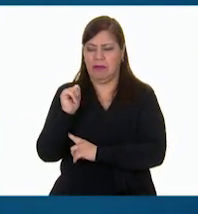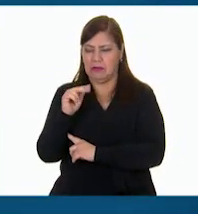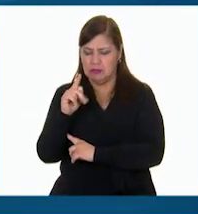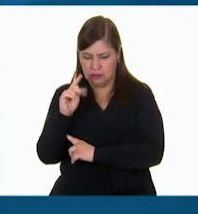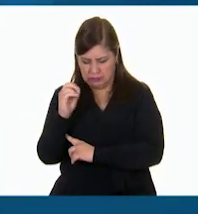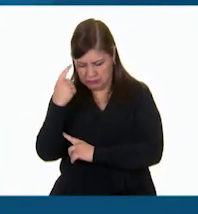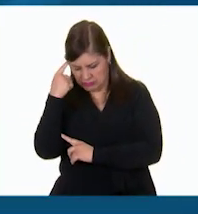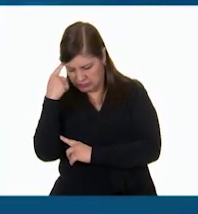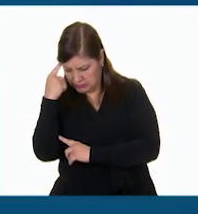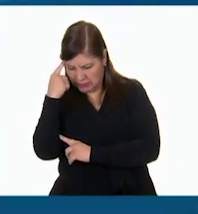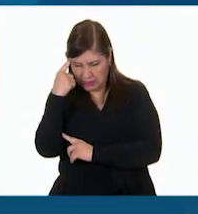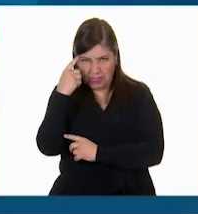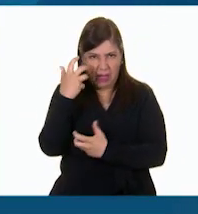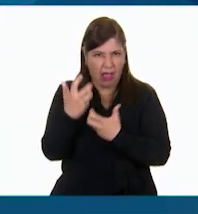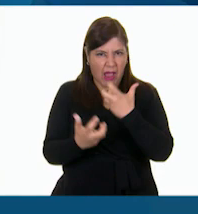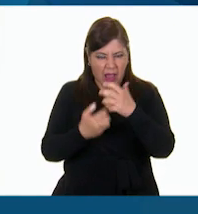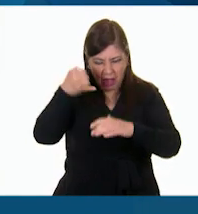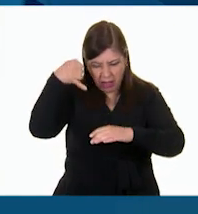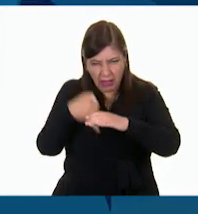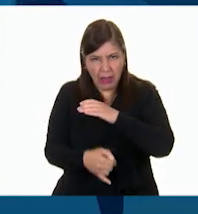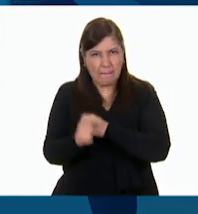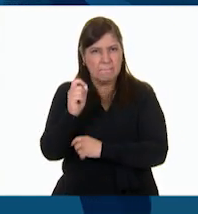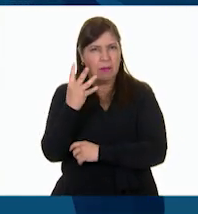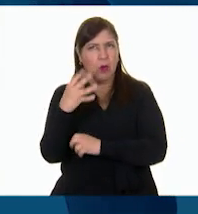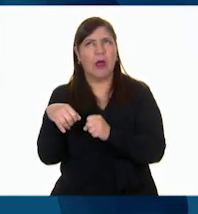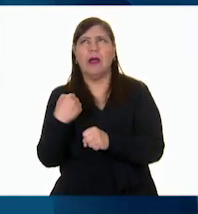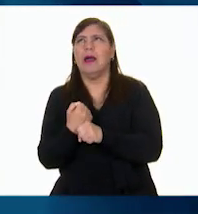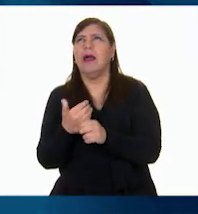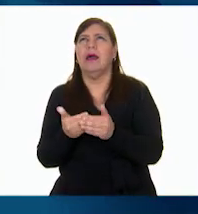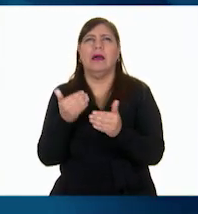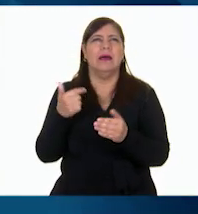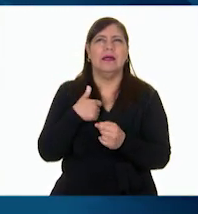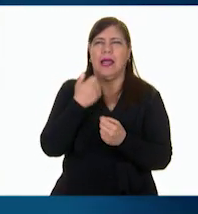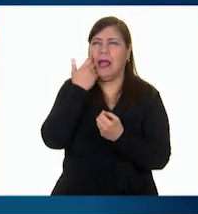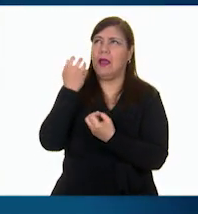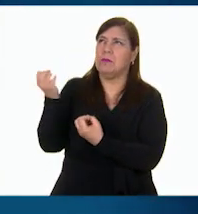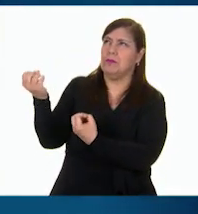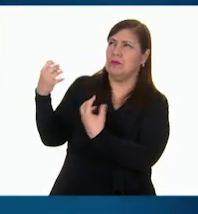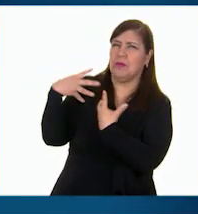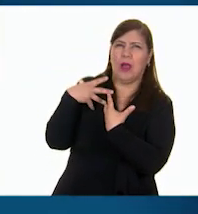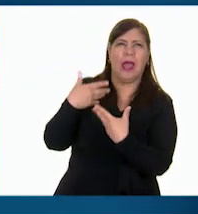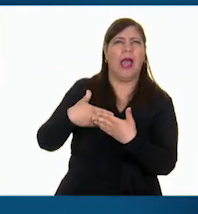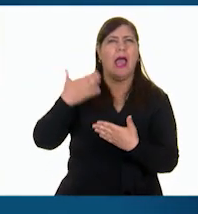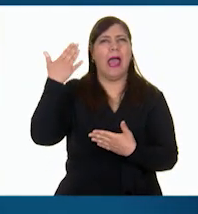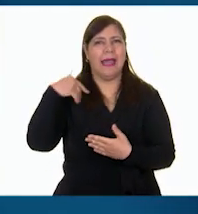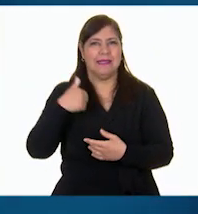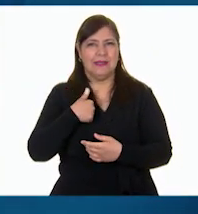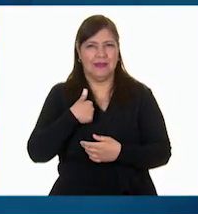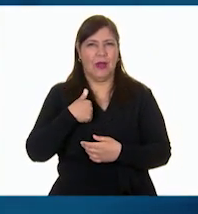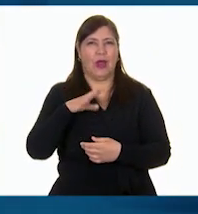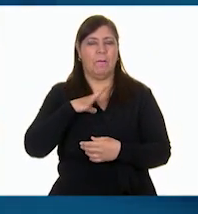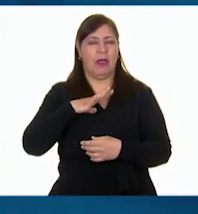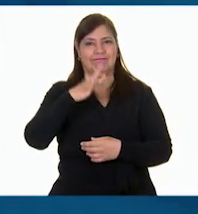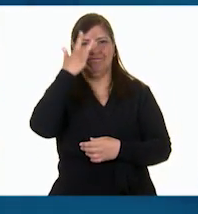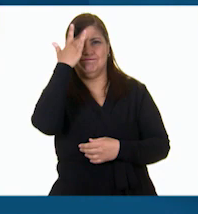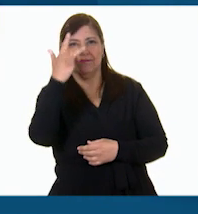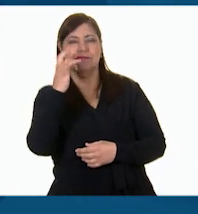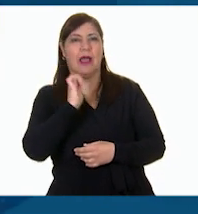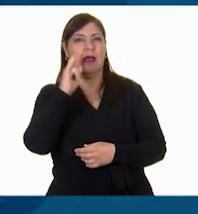infierno. 24 años antes, a cambio de un invencible poder mágico, había vendido su alma al diablo. Los años